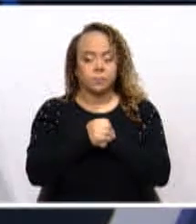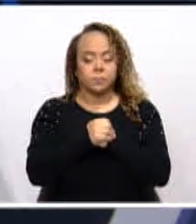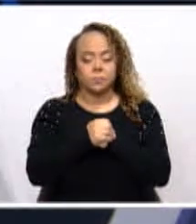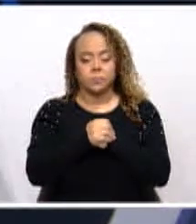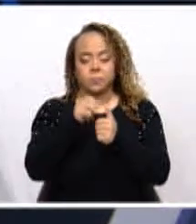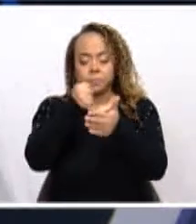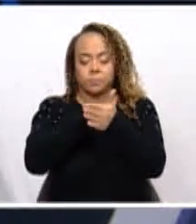lucha año